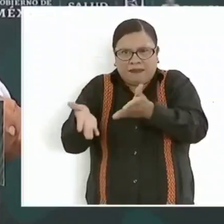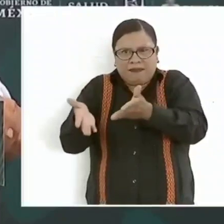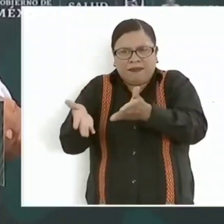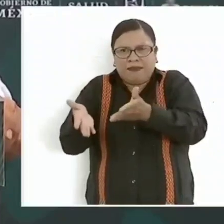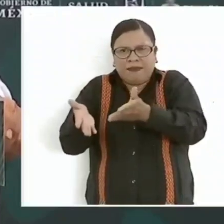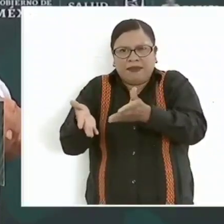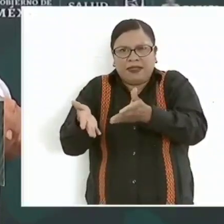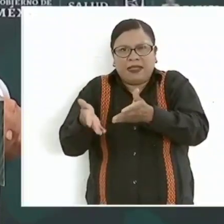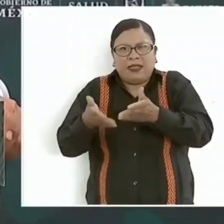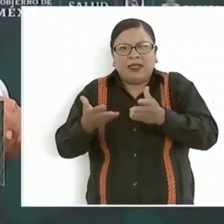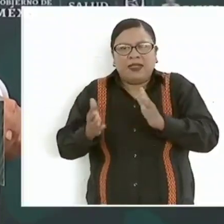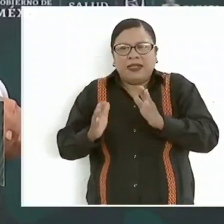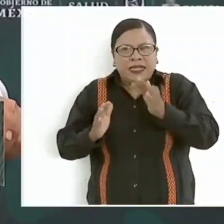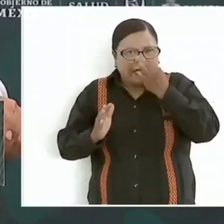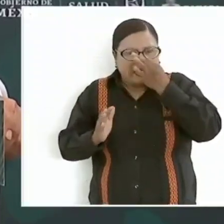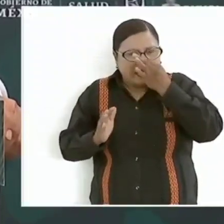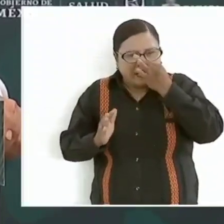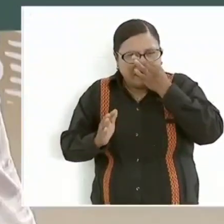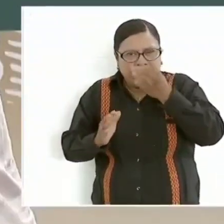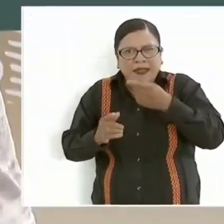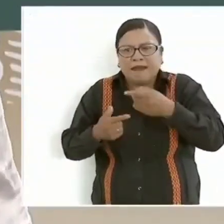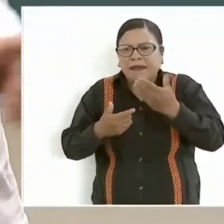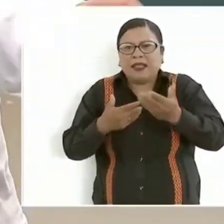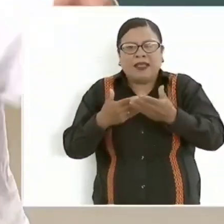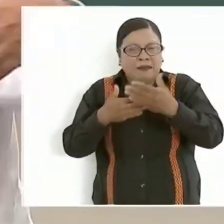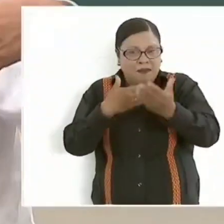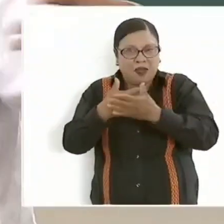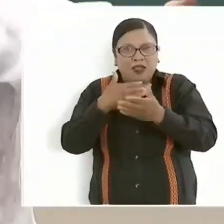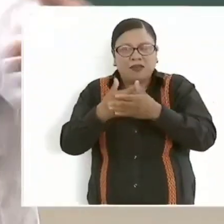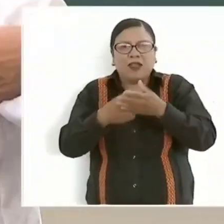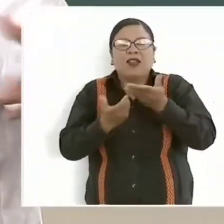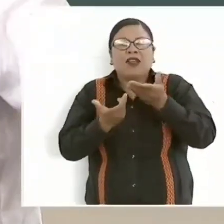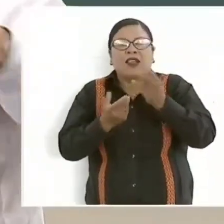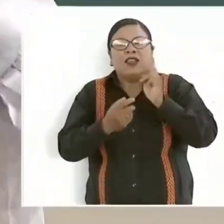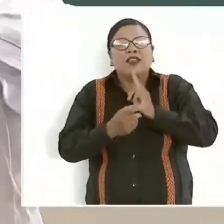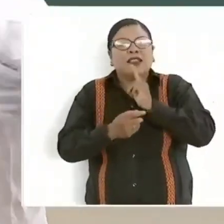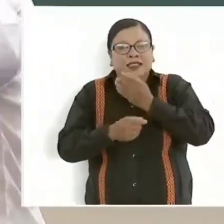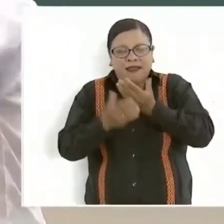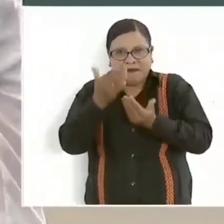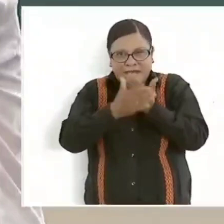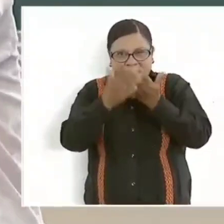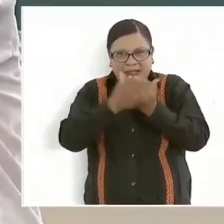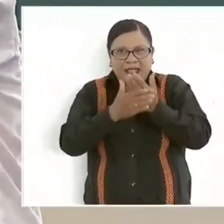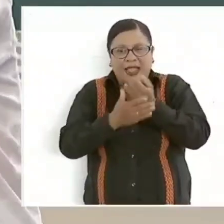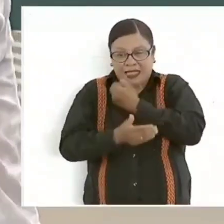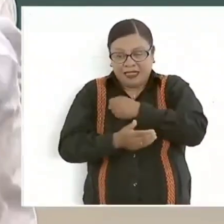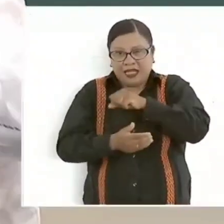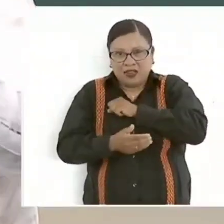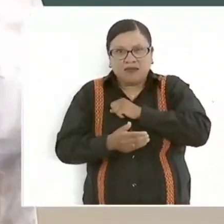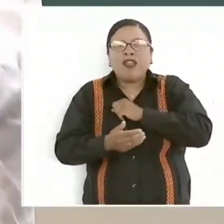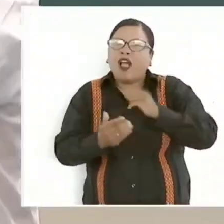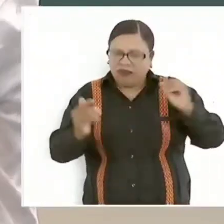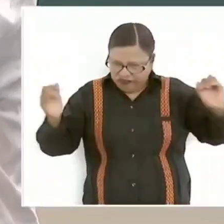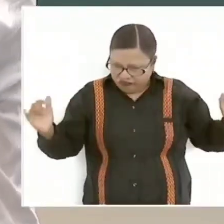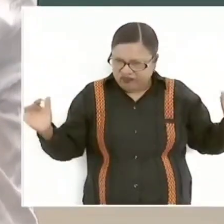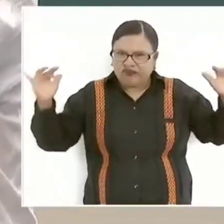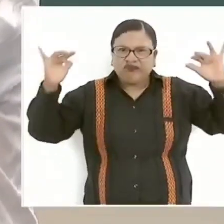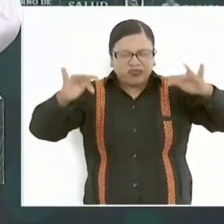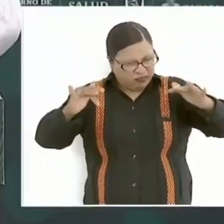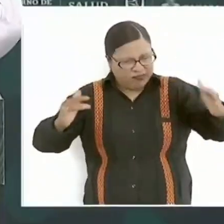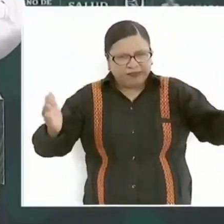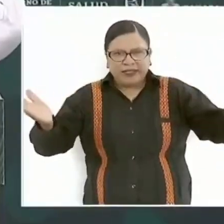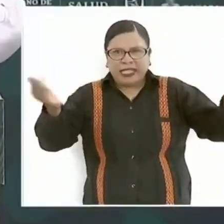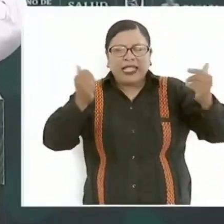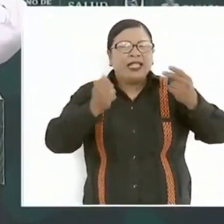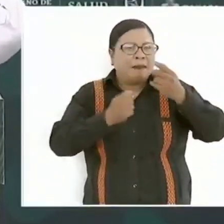Ya en la próxima mañanera, cuando nos toque hablar de salud, los voy a convocar a todos. Y